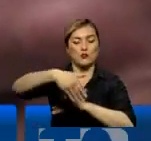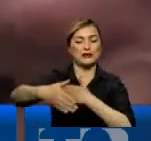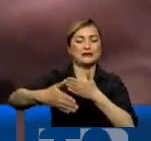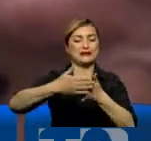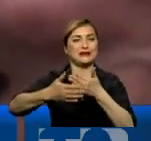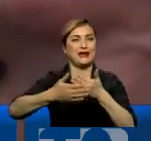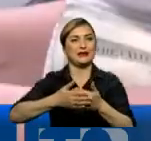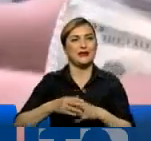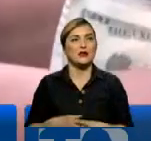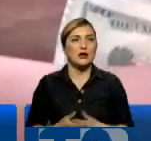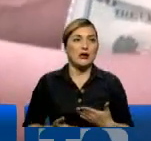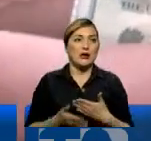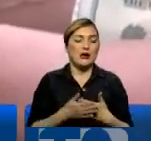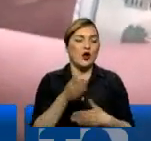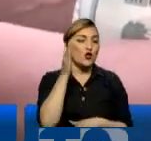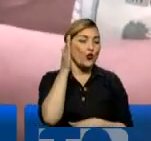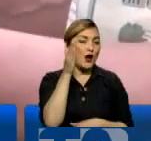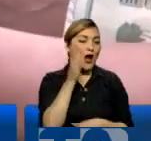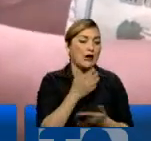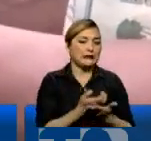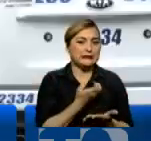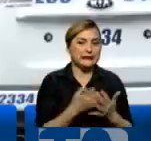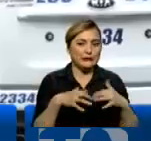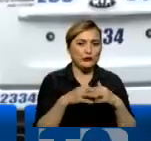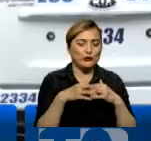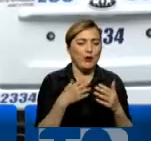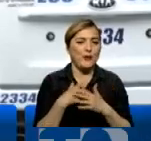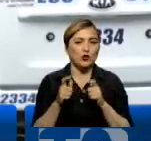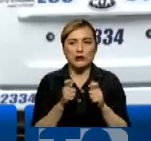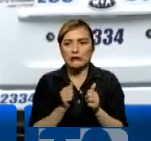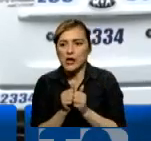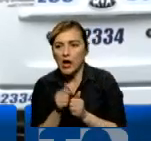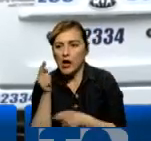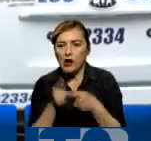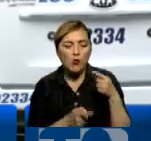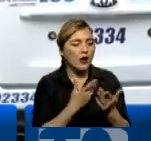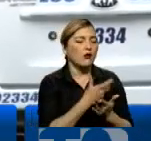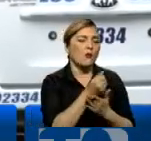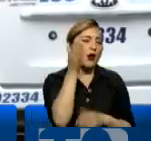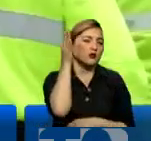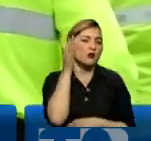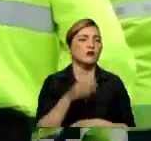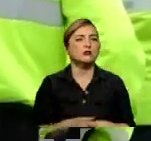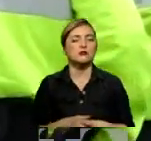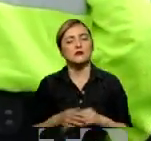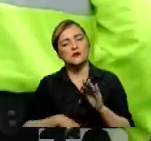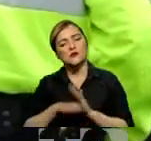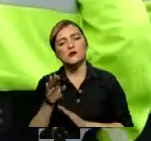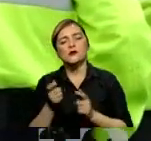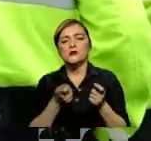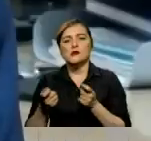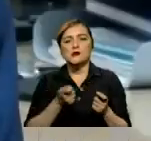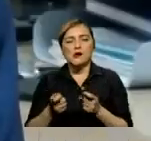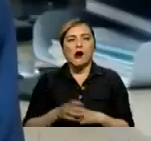la fuga de circulante y permite reactivar la economía local, pero piden mayor control para evitar perjuicios al fisco por el